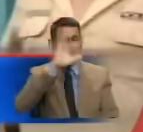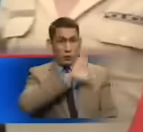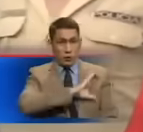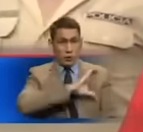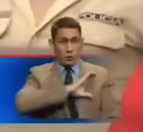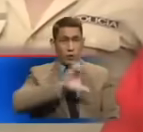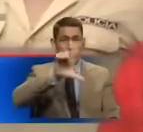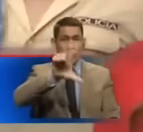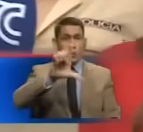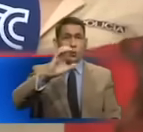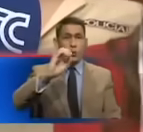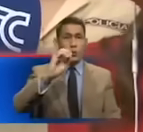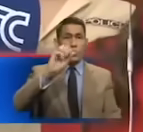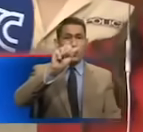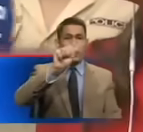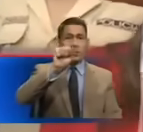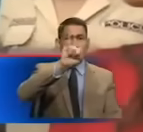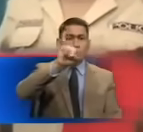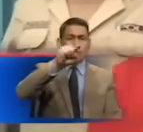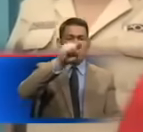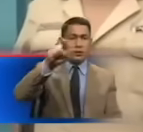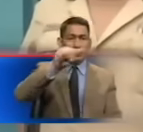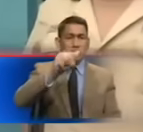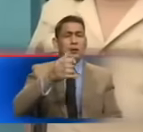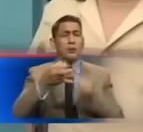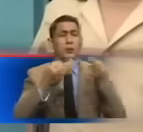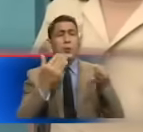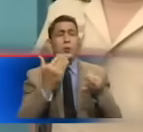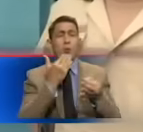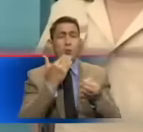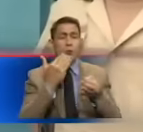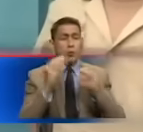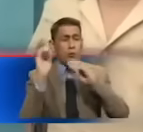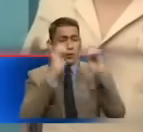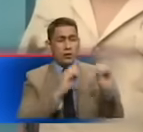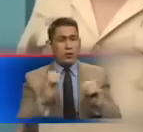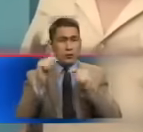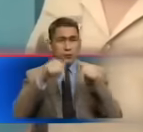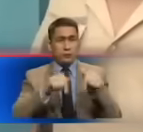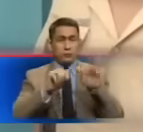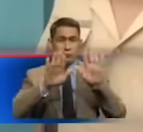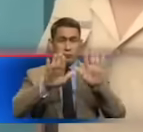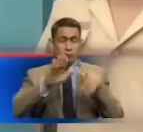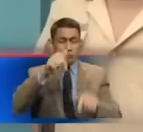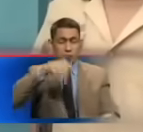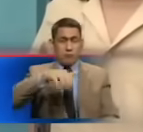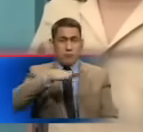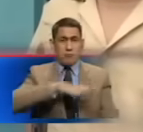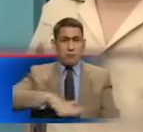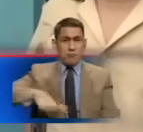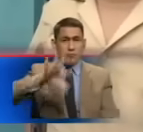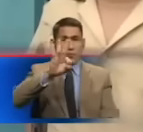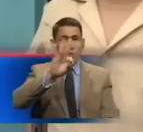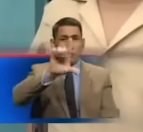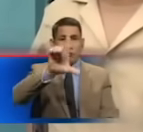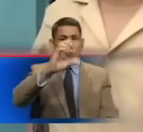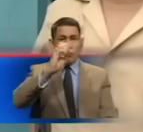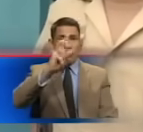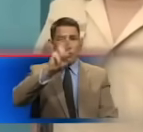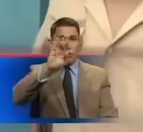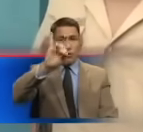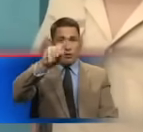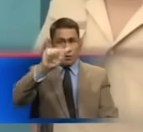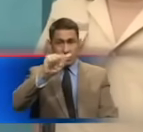del Distrito Florida. Indíquenos acerca de este plan retorno. Así es, está en el Distrito de Florida, se ha implementado el proyecto Plan